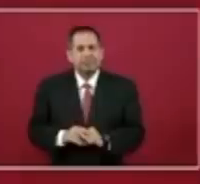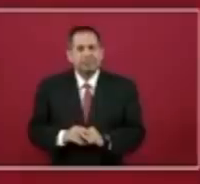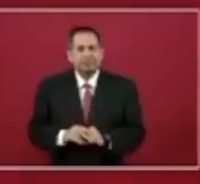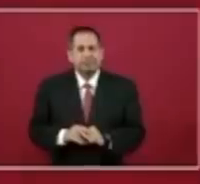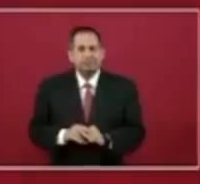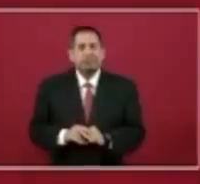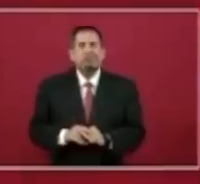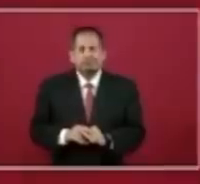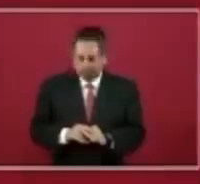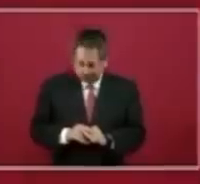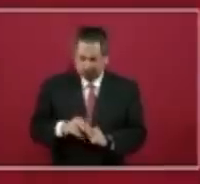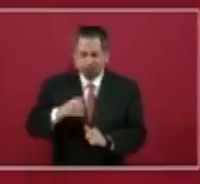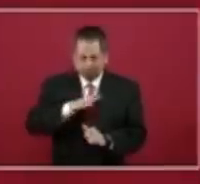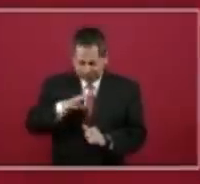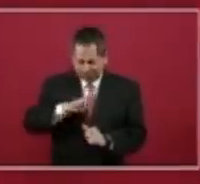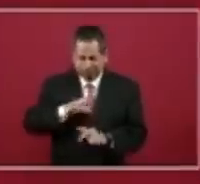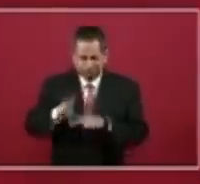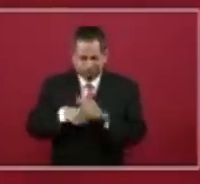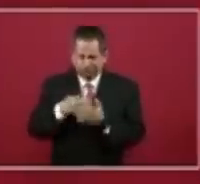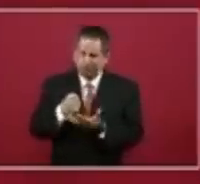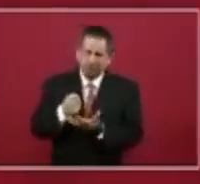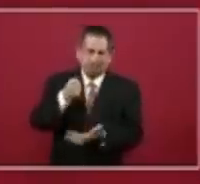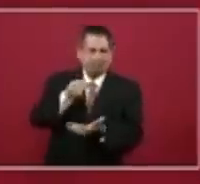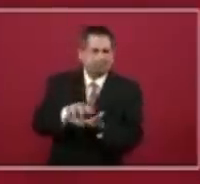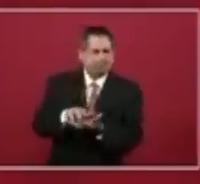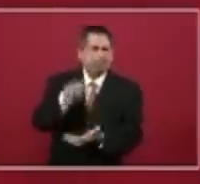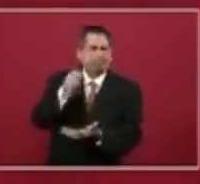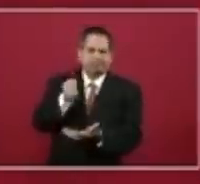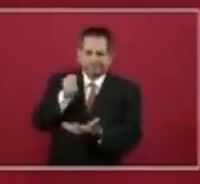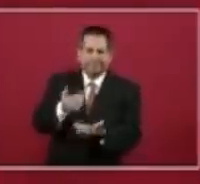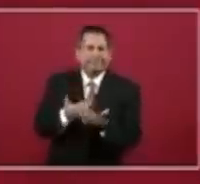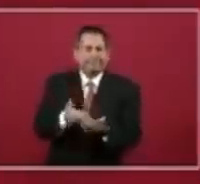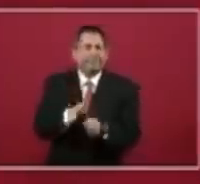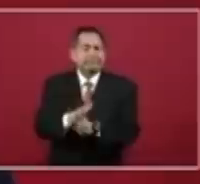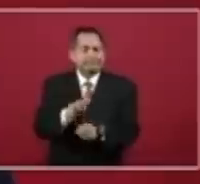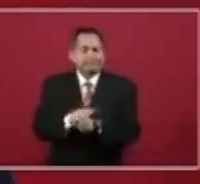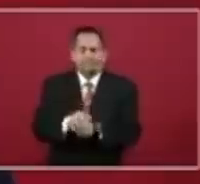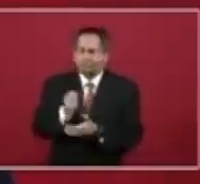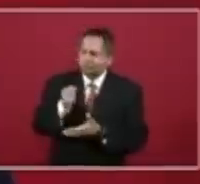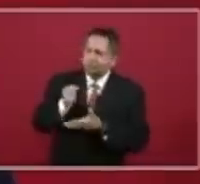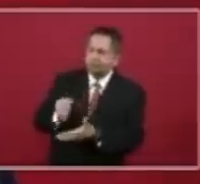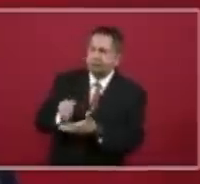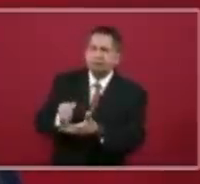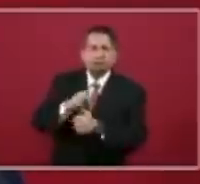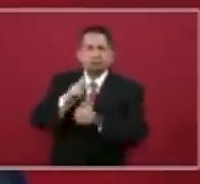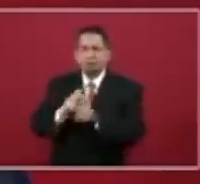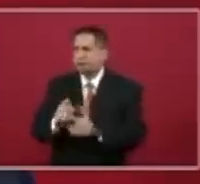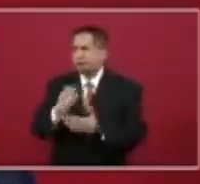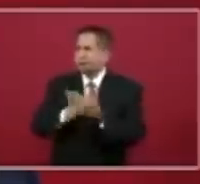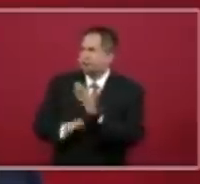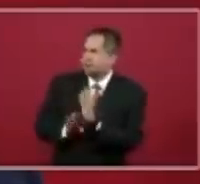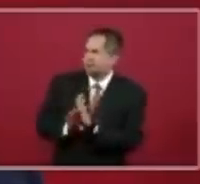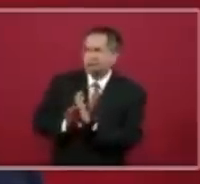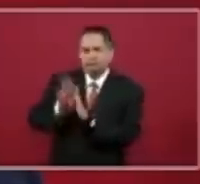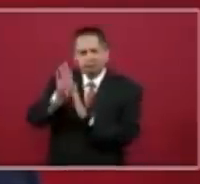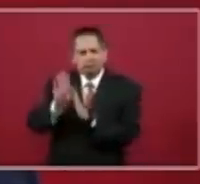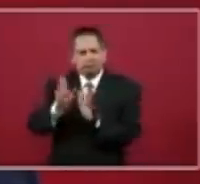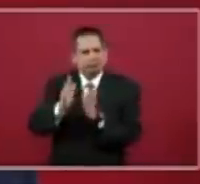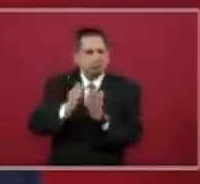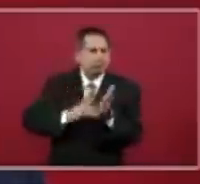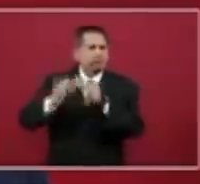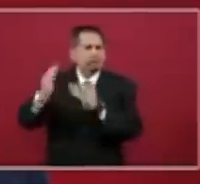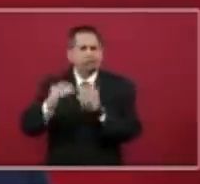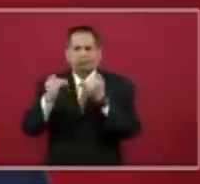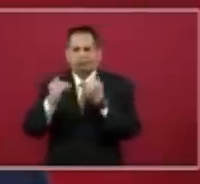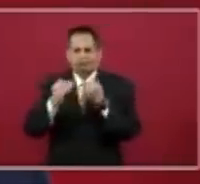Vamos a tener presupuesto suficiente para impulsar el desarrollo del país, para crecer como